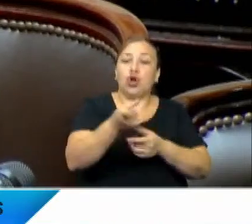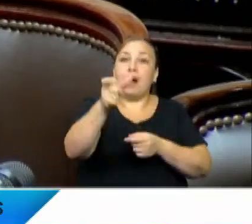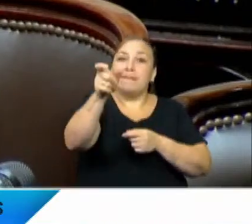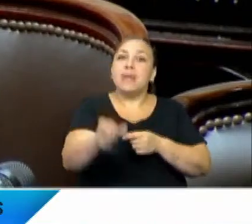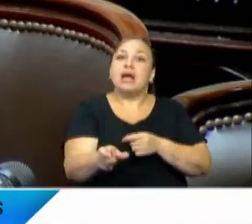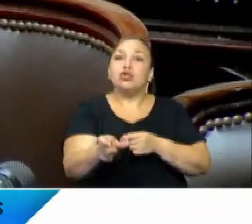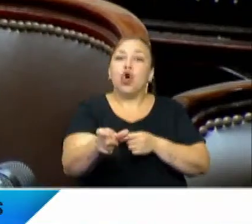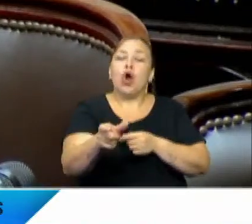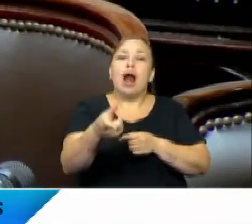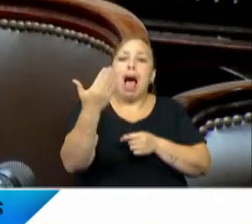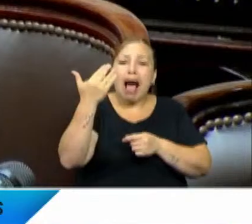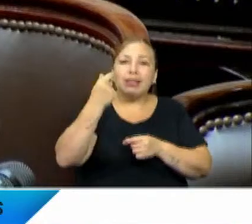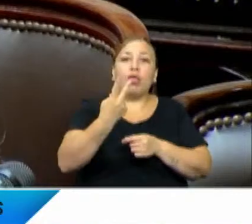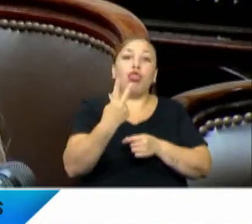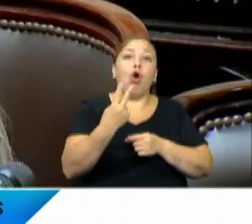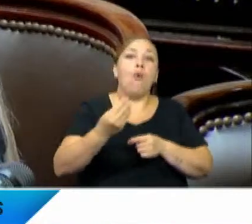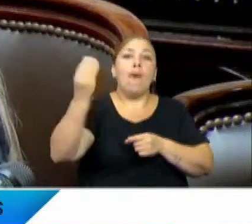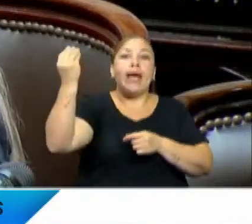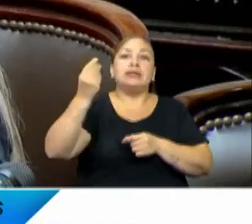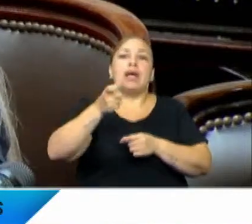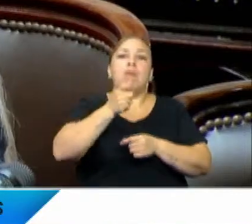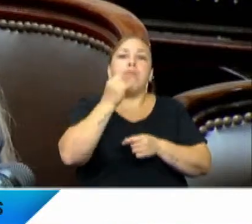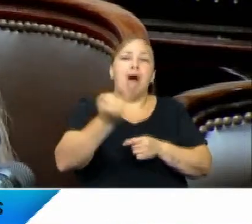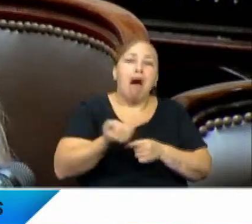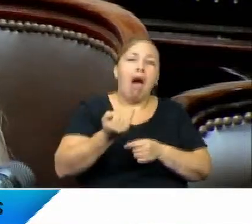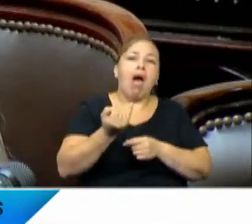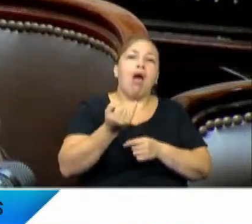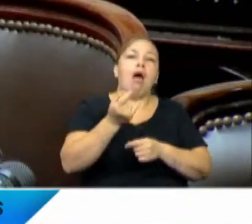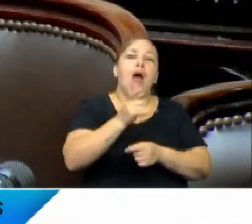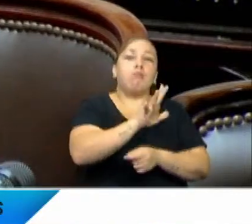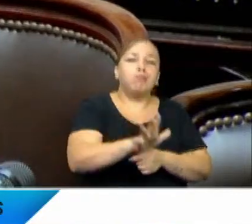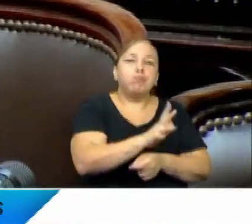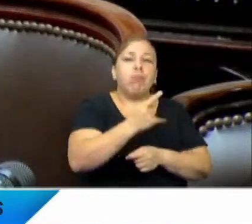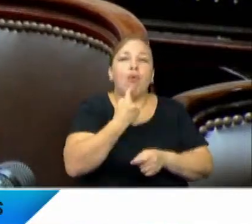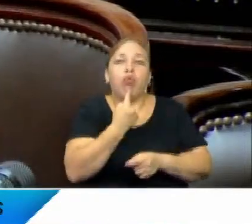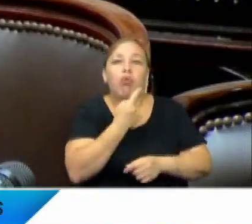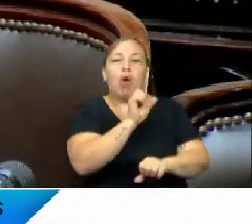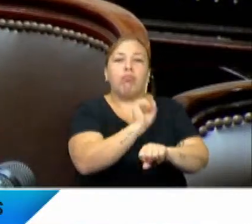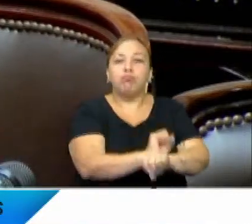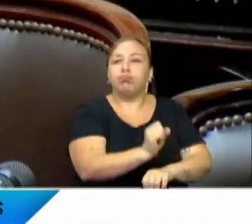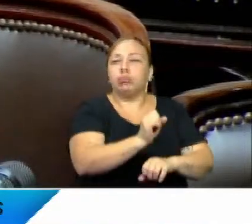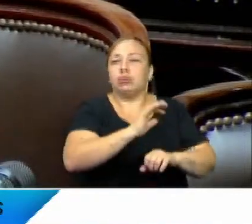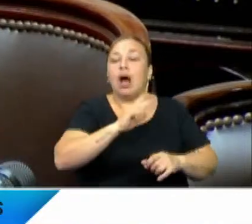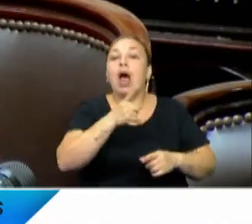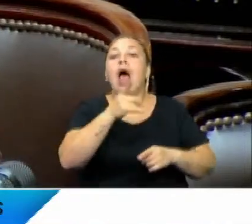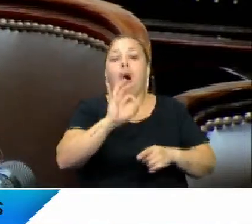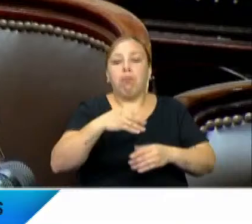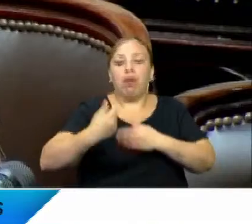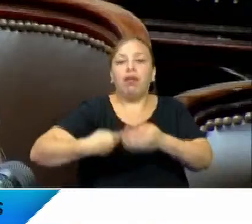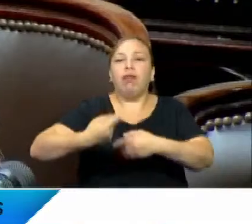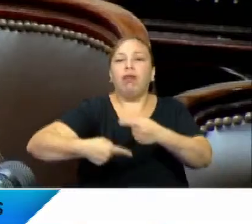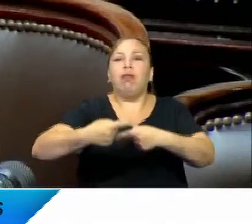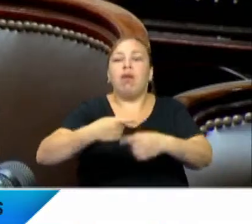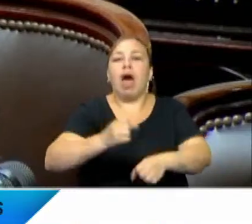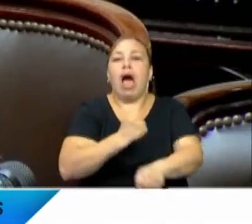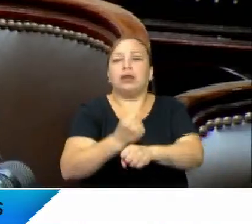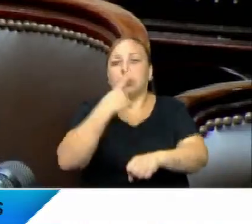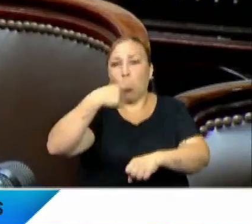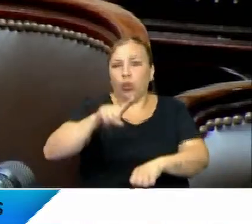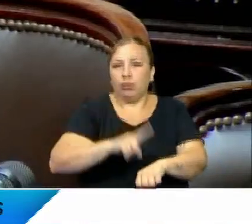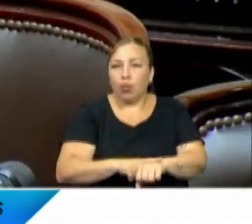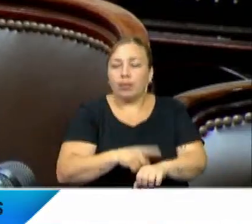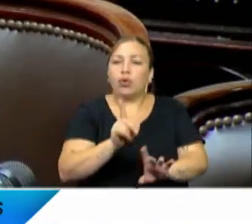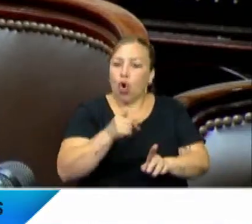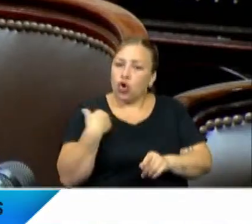está acusada 2 veces por delitos de corrupción de seguir recurriendo su sentencia hasta la última instancia, sino que lo que